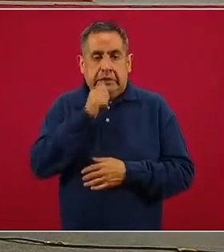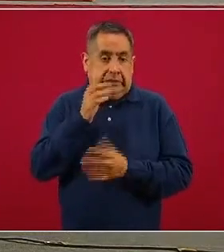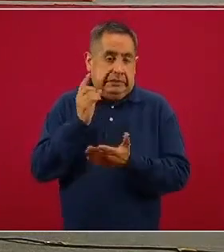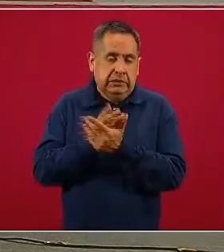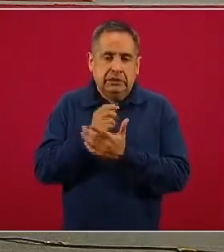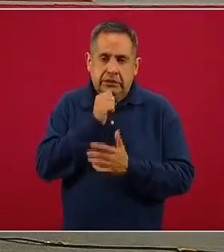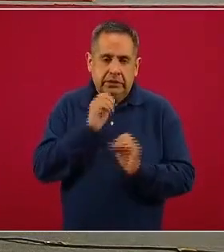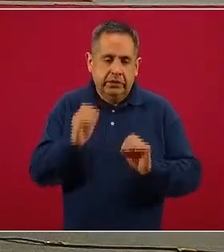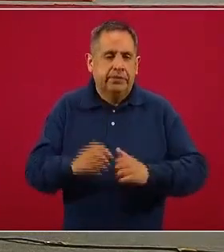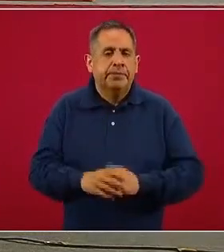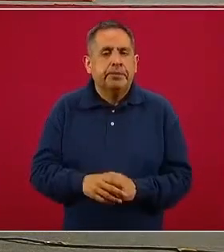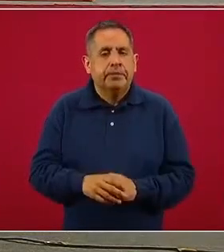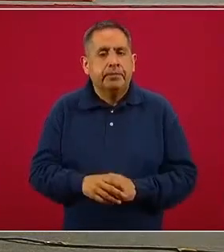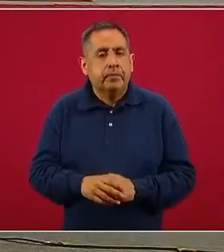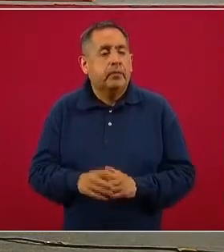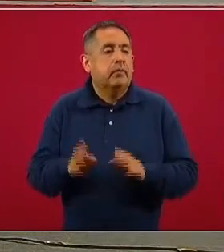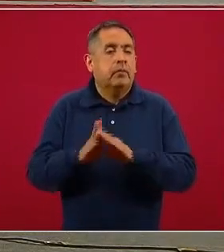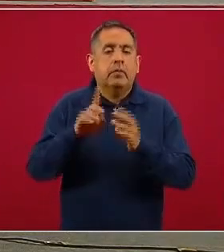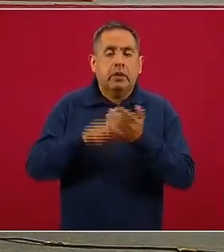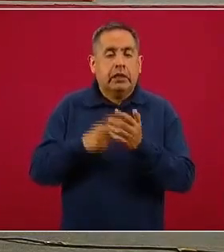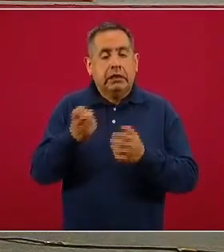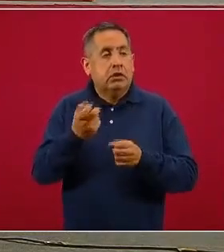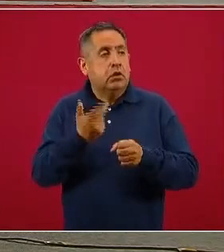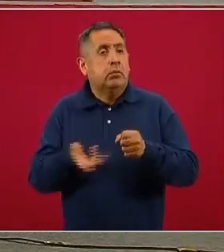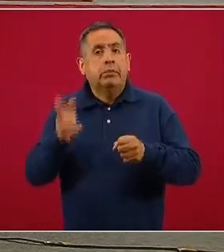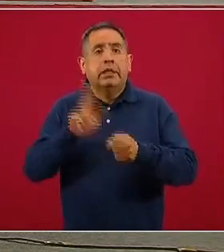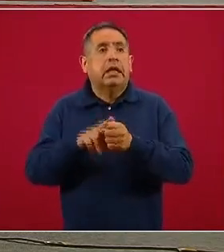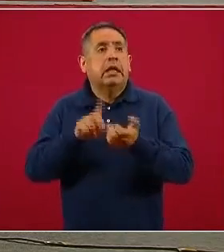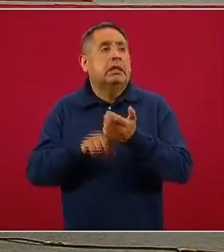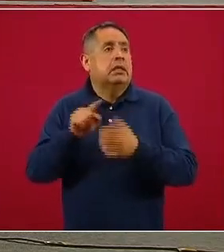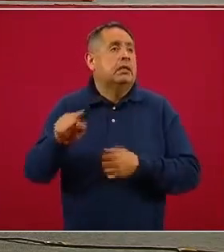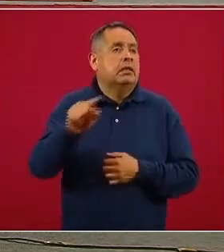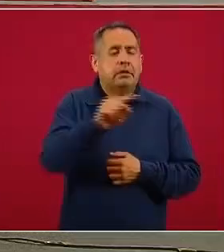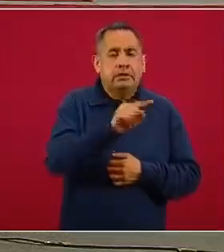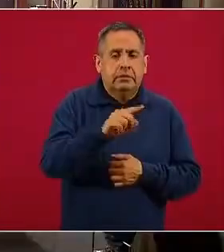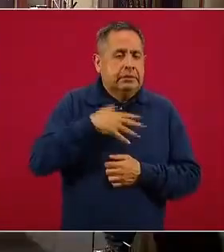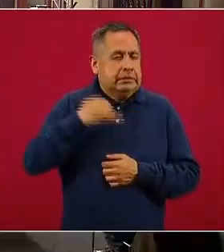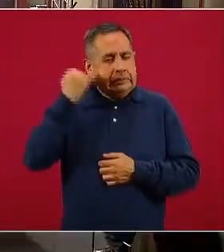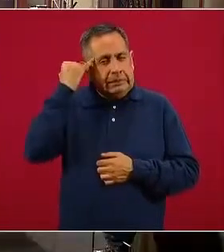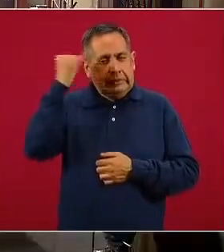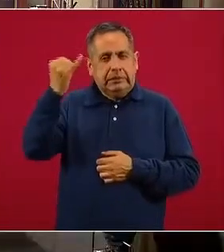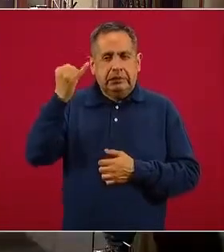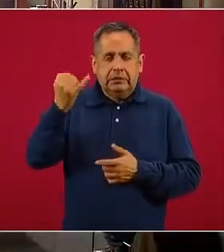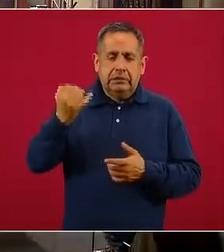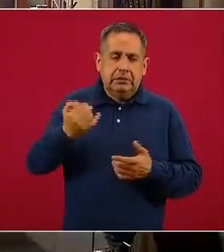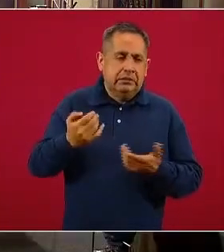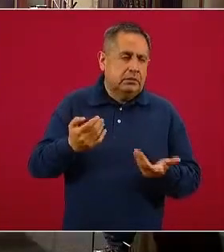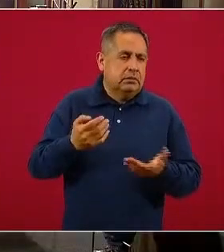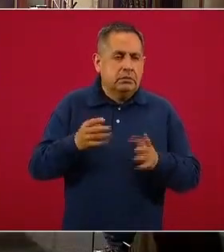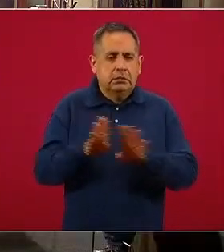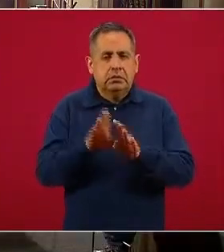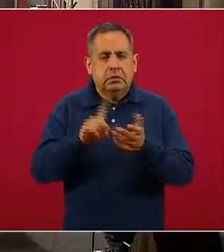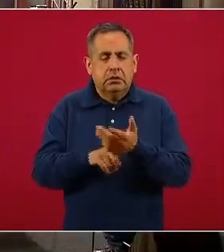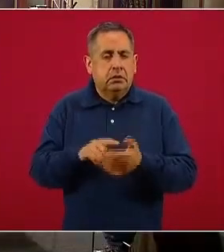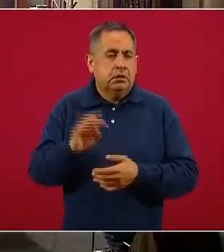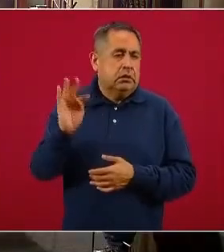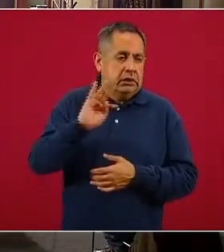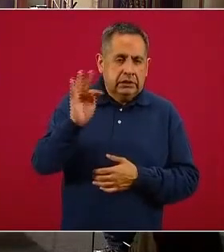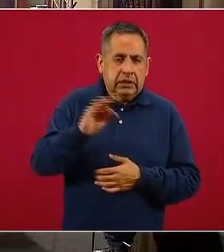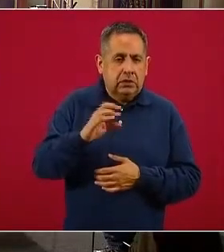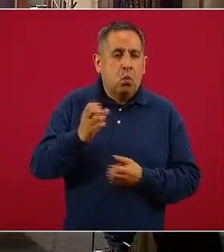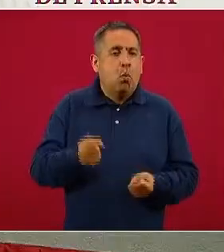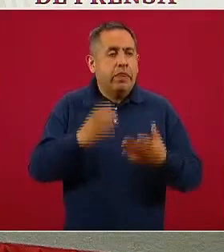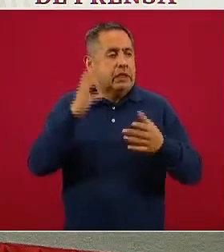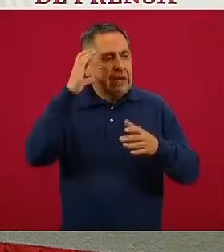exclusivamente. Entonces, en general, en estos hospitales que están preseleccionados, la idea es que tengan al menos las camas